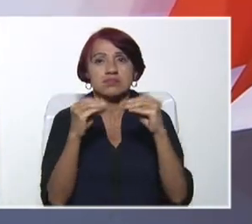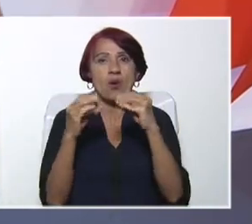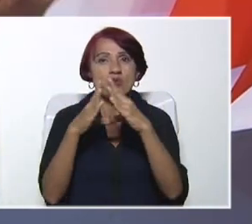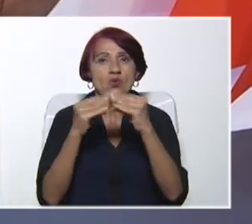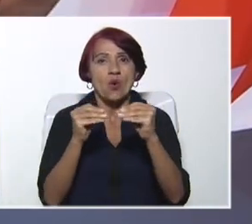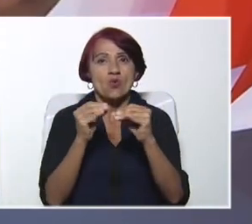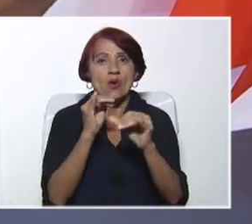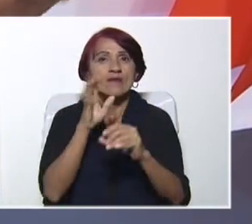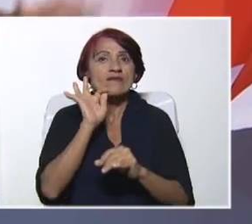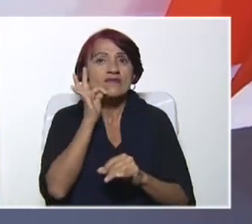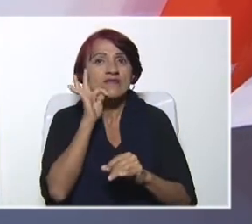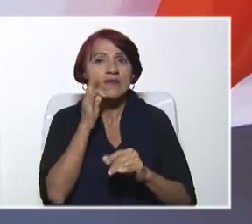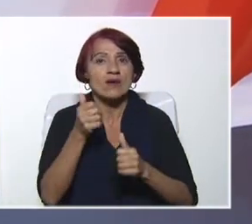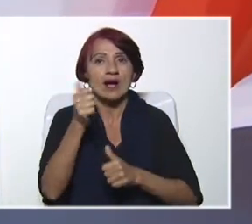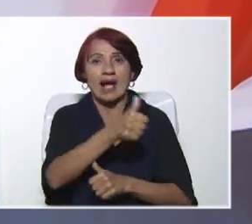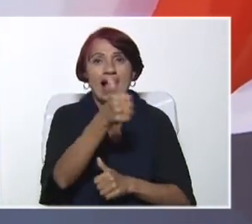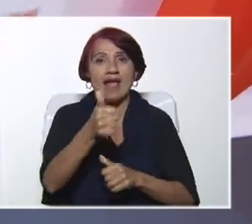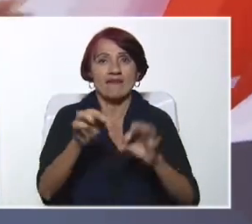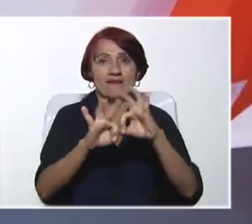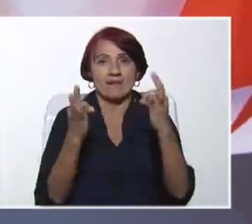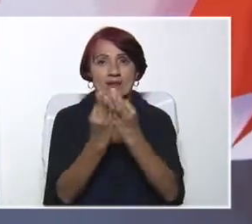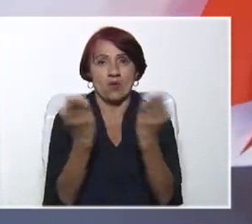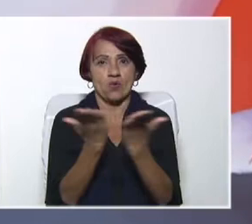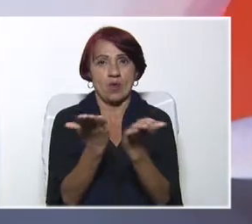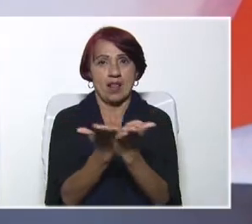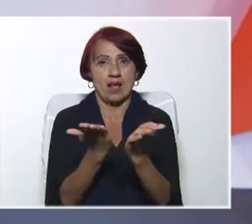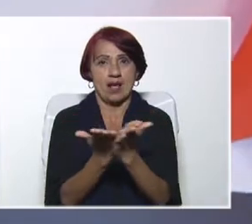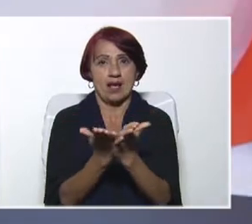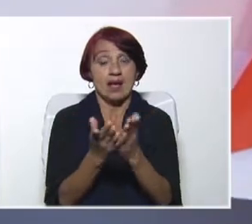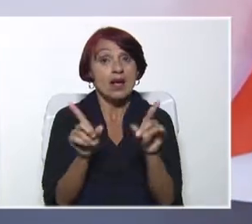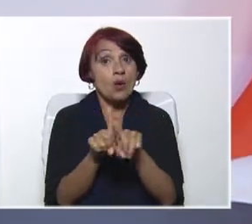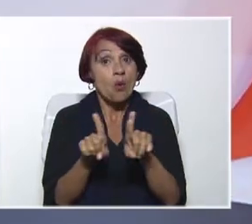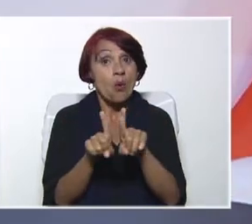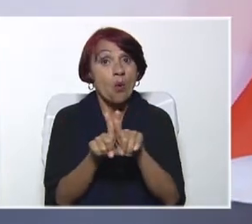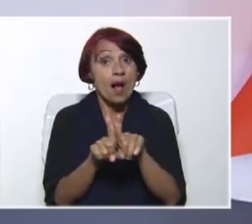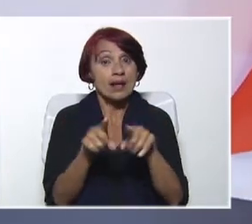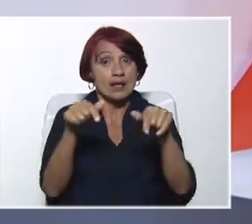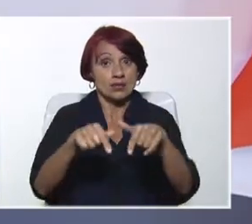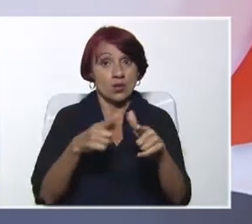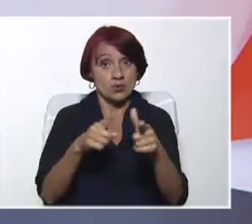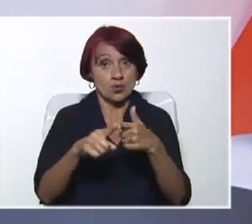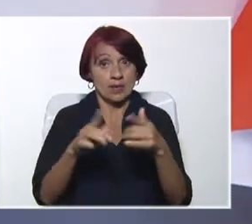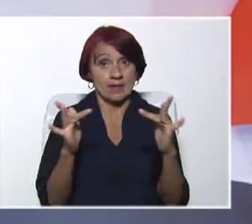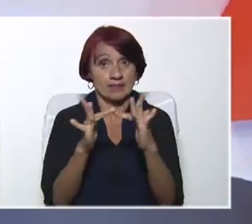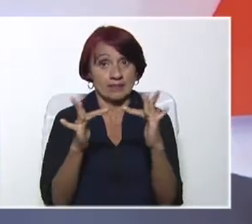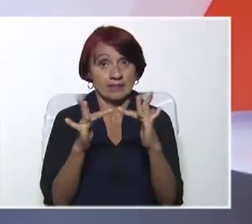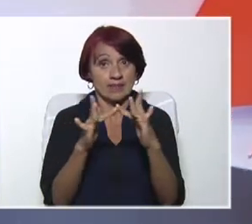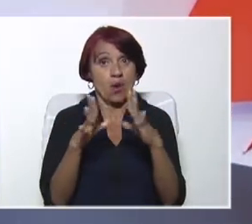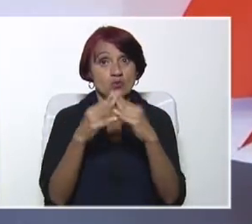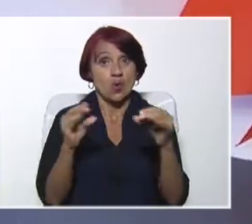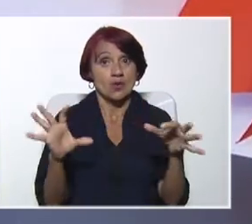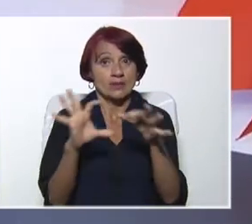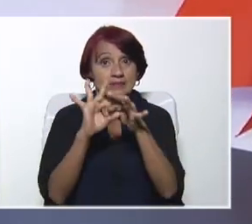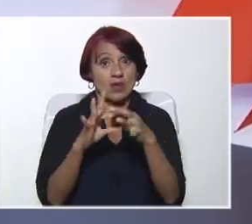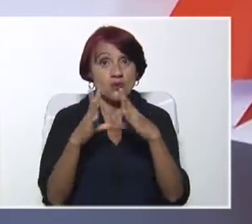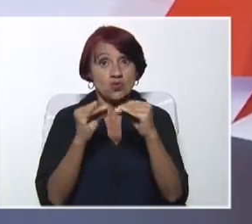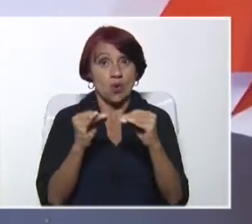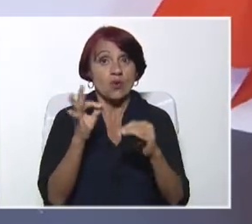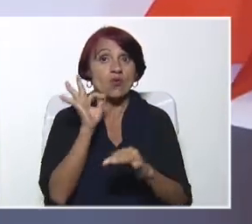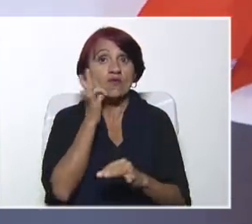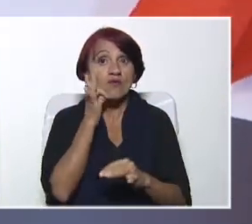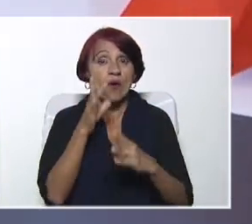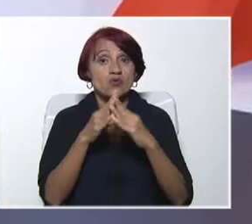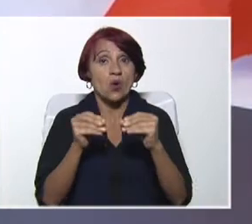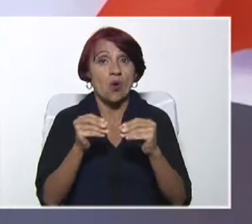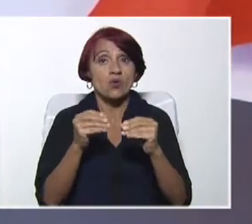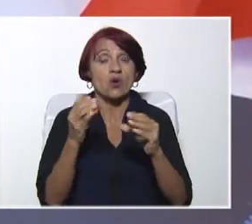y Facebook con la etiqueta Cada Familia, una Escuela. Pero mientras ustedes van conectándose en todas esas redes sociales, ¿qué